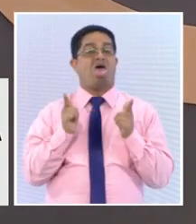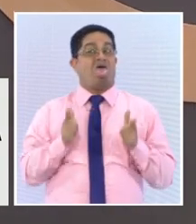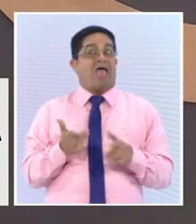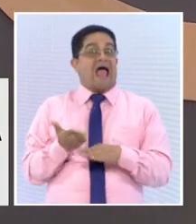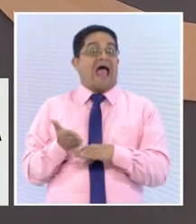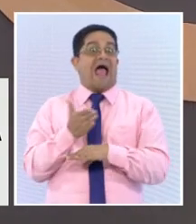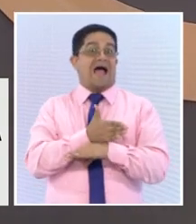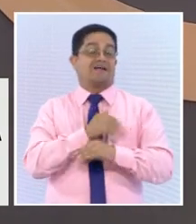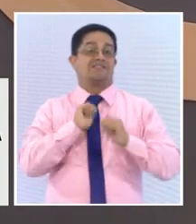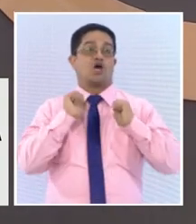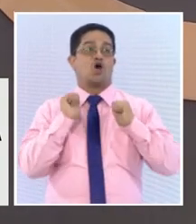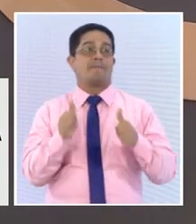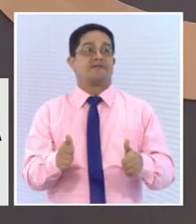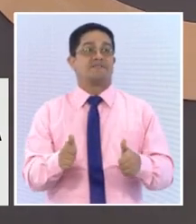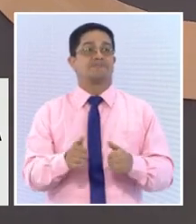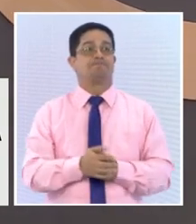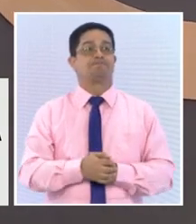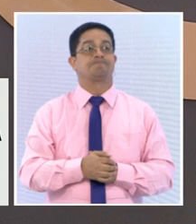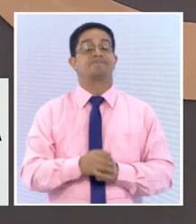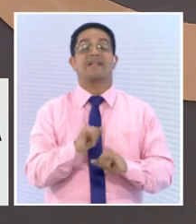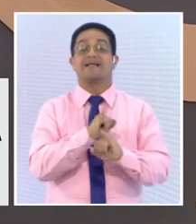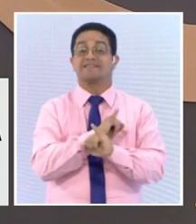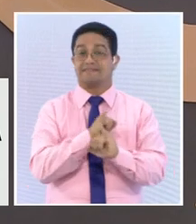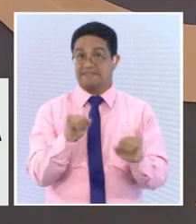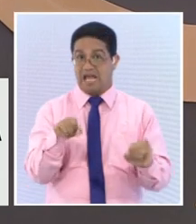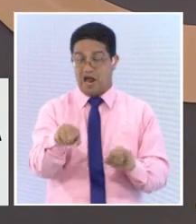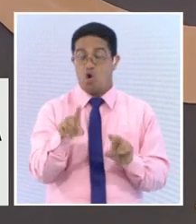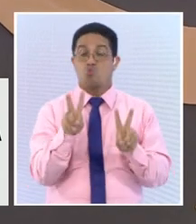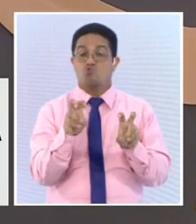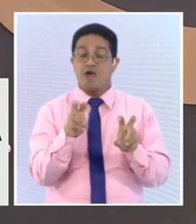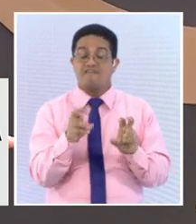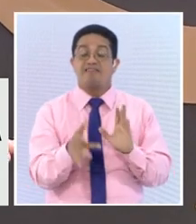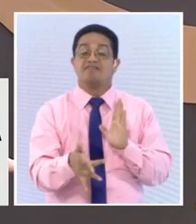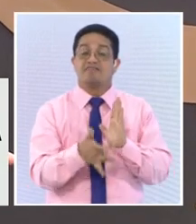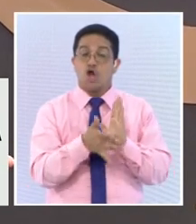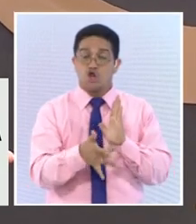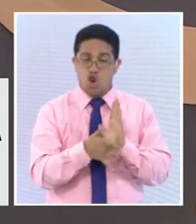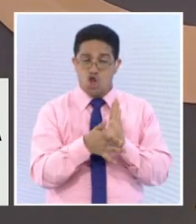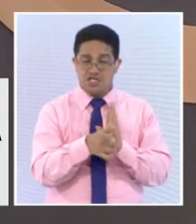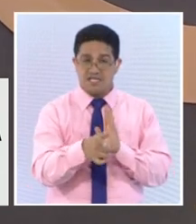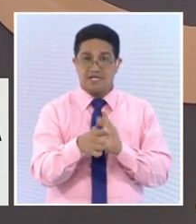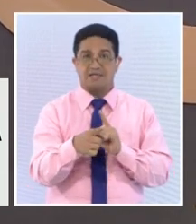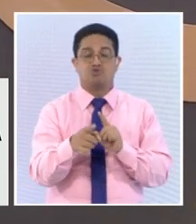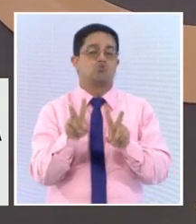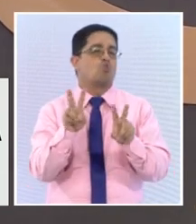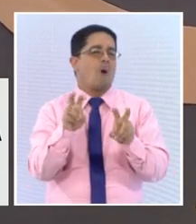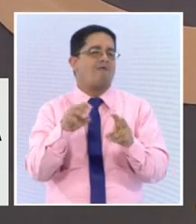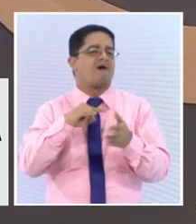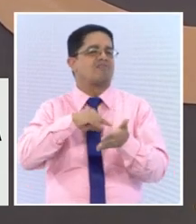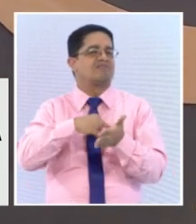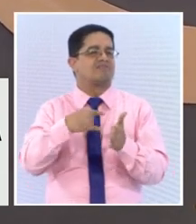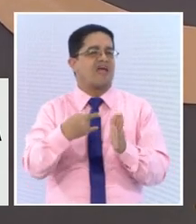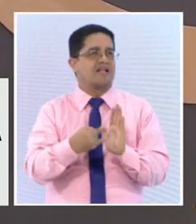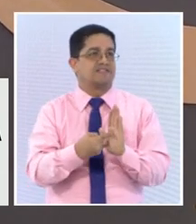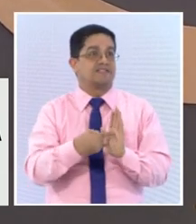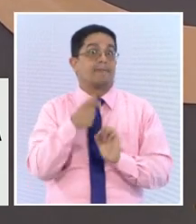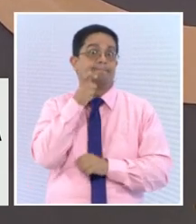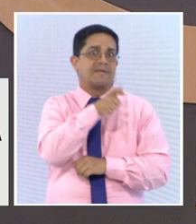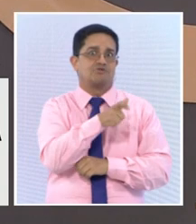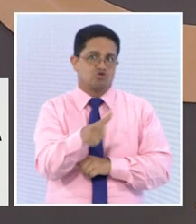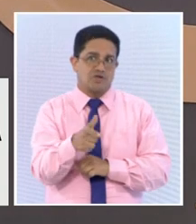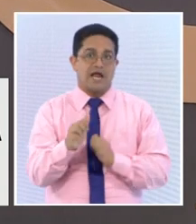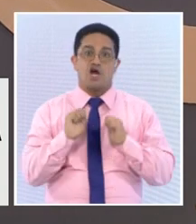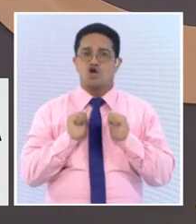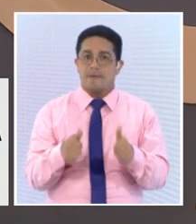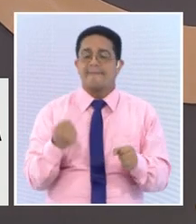sus actividades. Ya con las nuevas tecnologías, con nuevos procedimientos, nuevas técnicas, estos pacientes se reintegran de forma